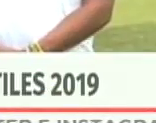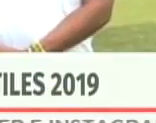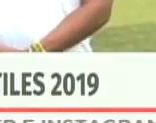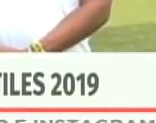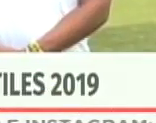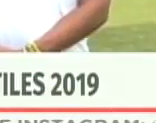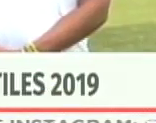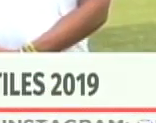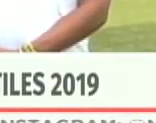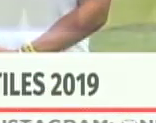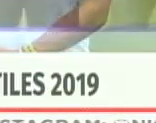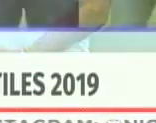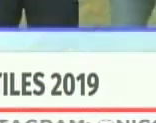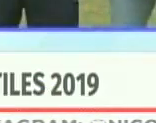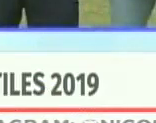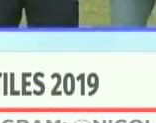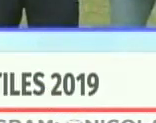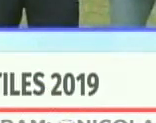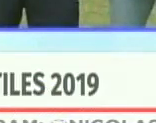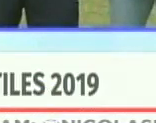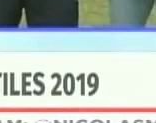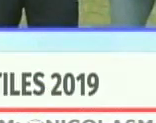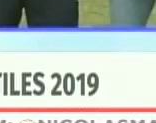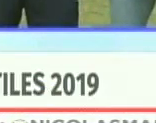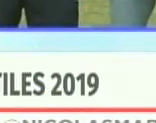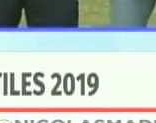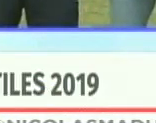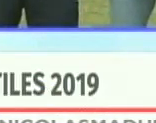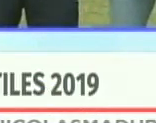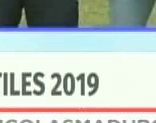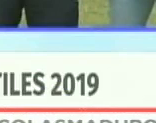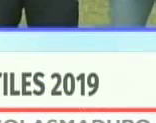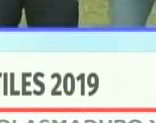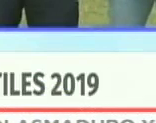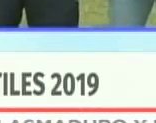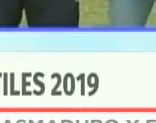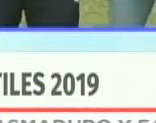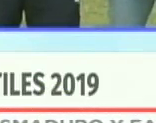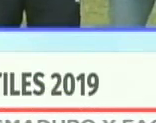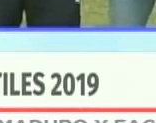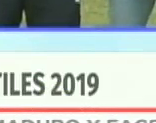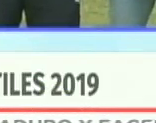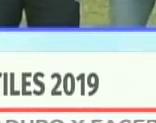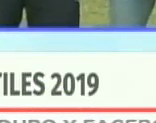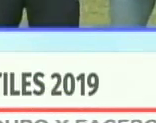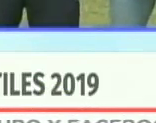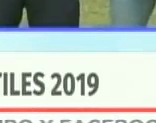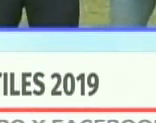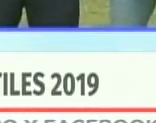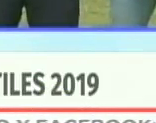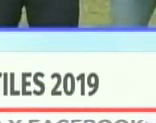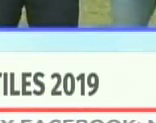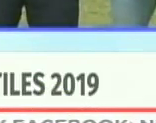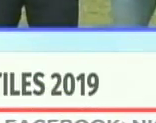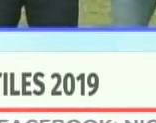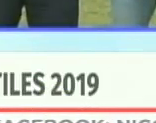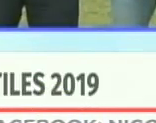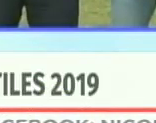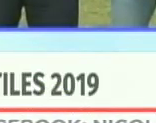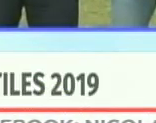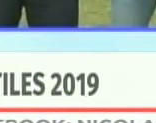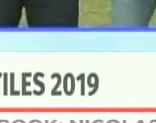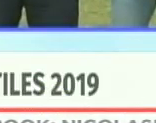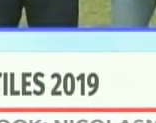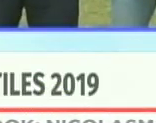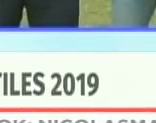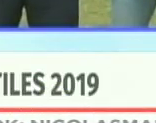y adolescentes tengan todas las condiciones materiales, logísticas, humanas para seguir fortaleciendo la Venezuela potencia deportiva.